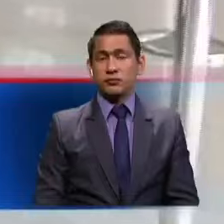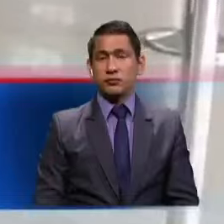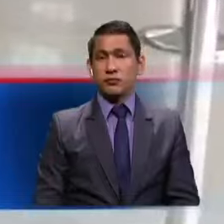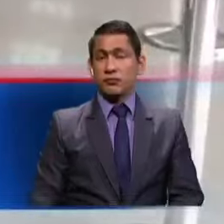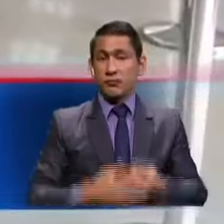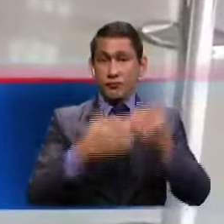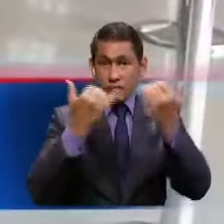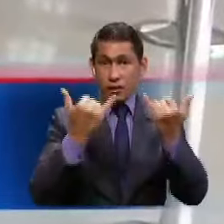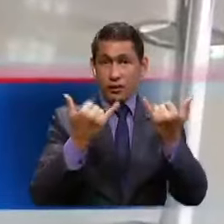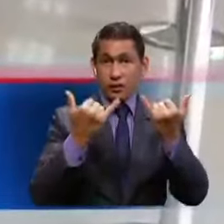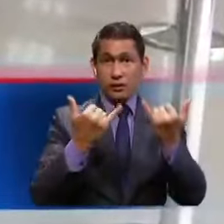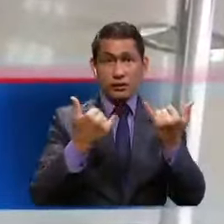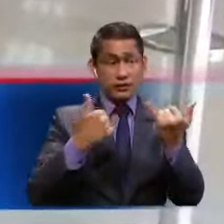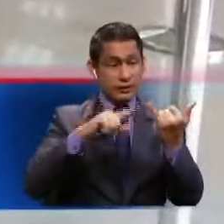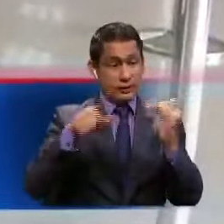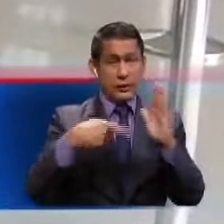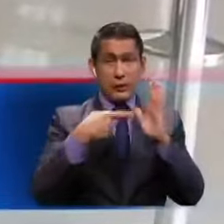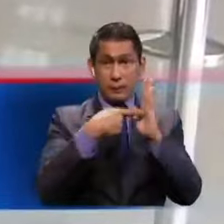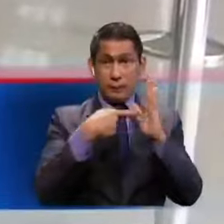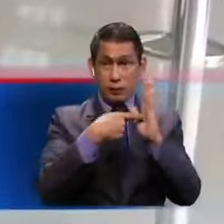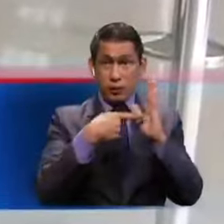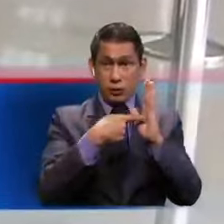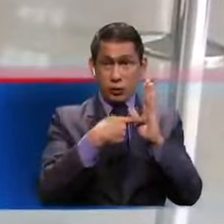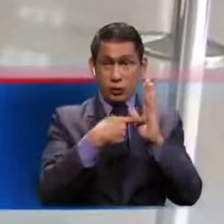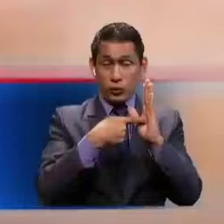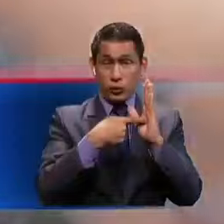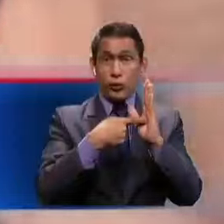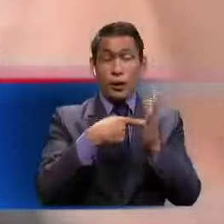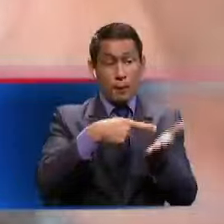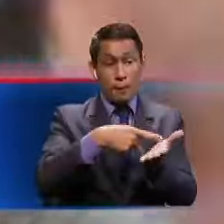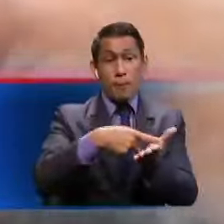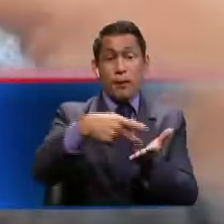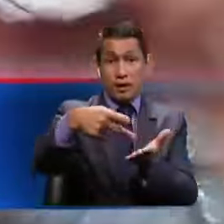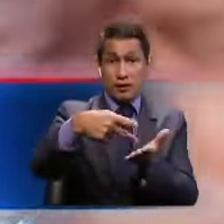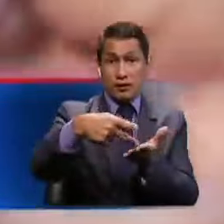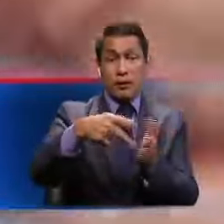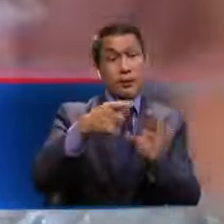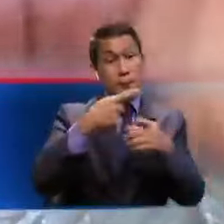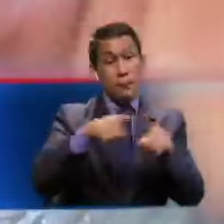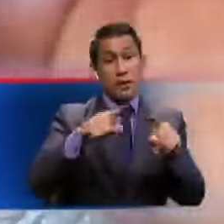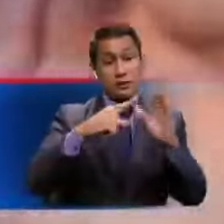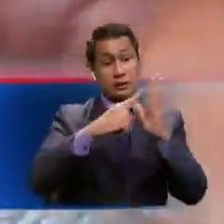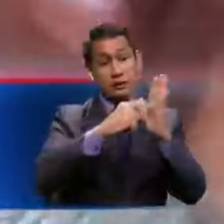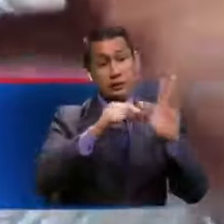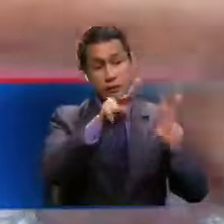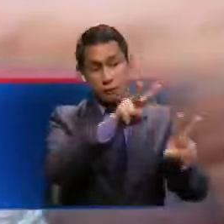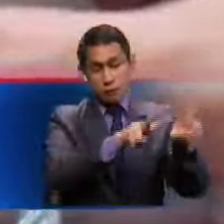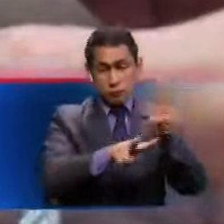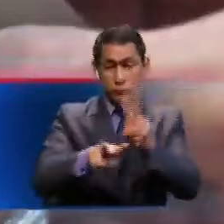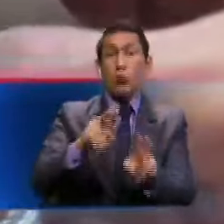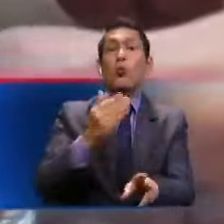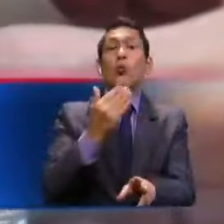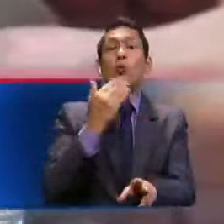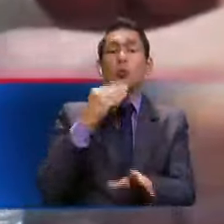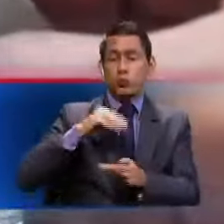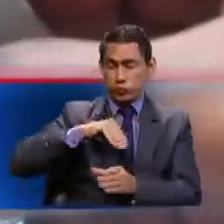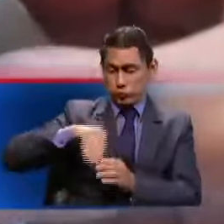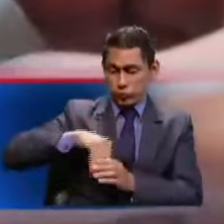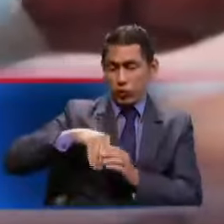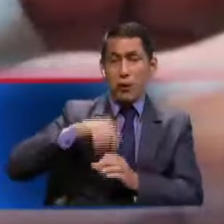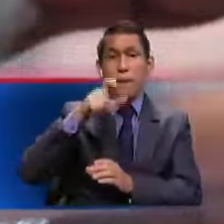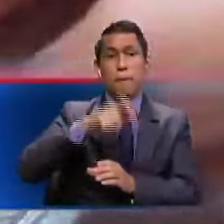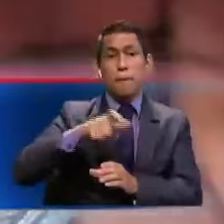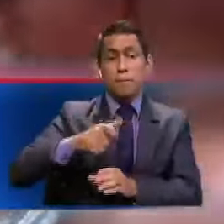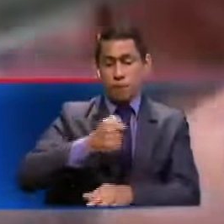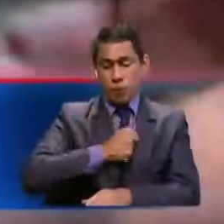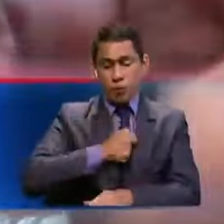$476,000. Aunque esta declaración no genere ingresos, sirve como base para calcular las contribuciones especiales e identificar a personas en el país